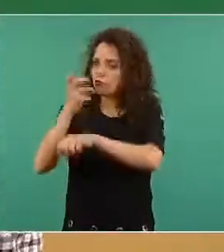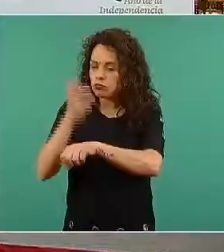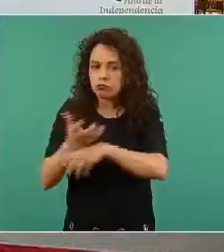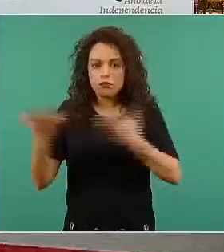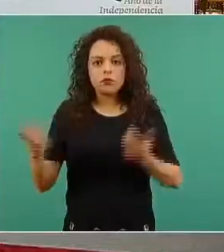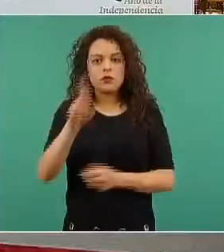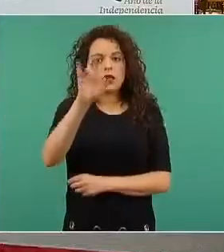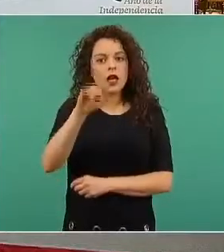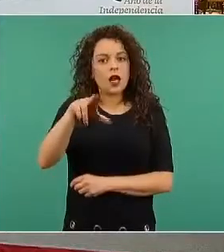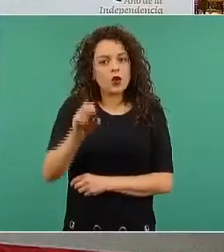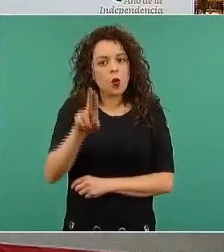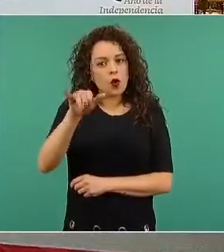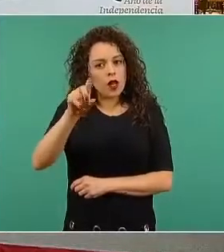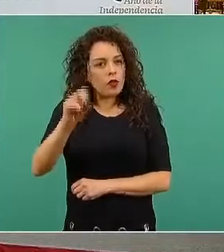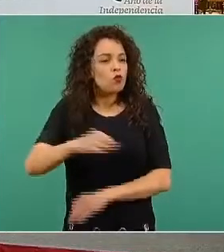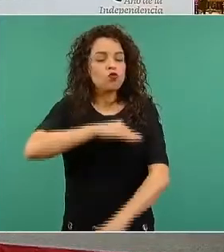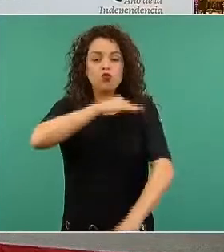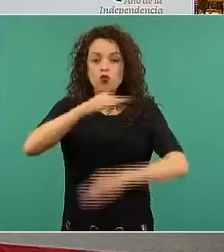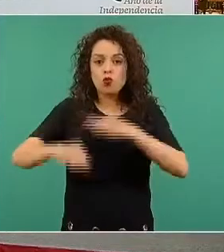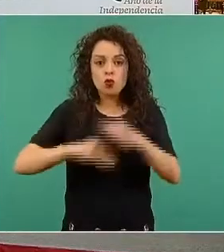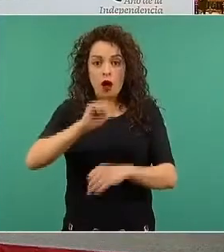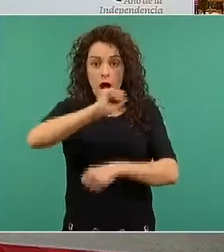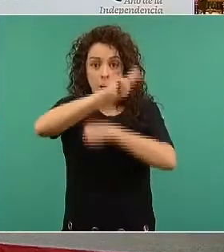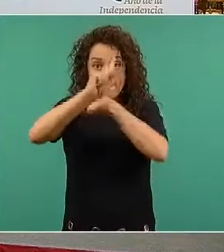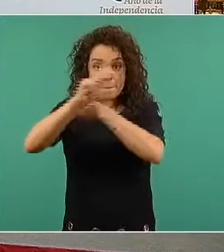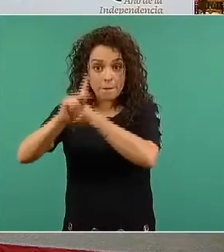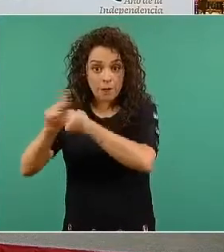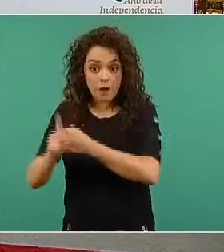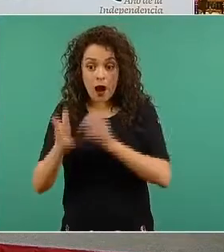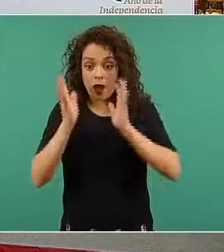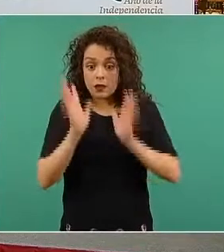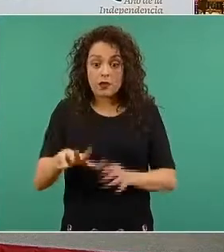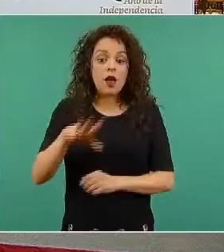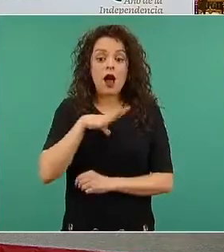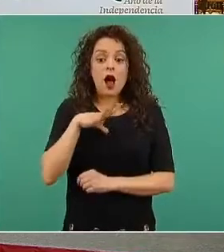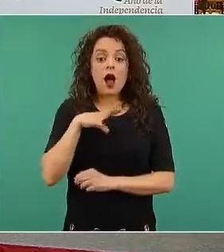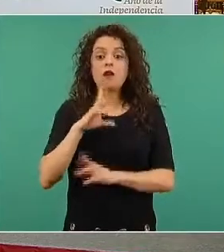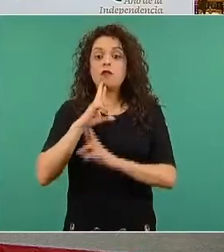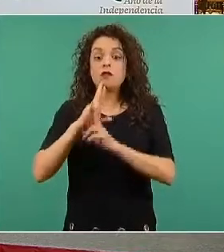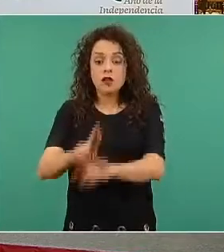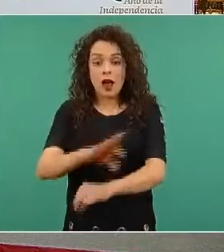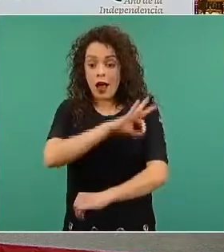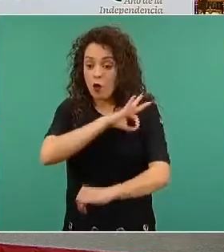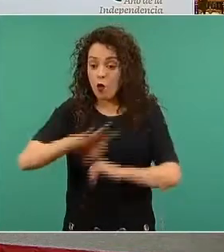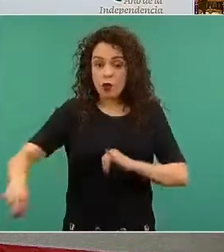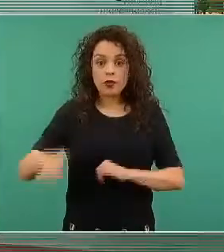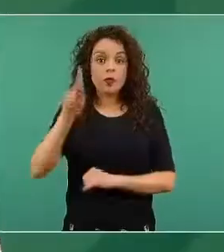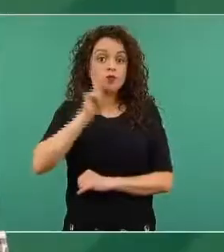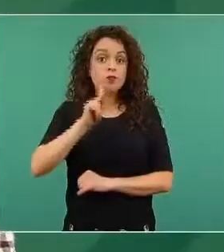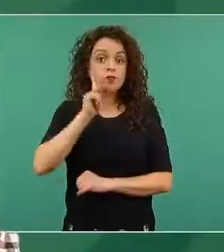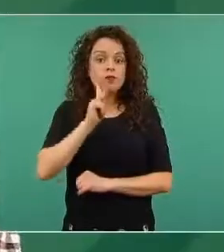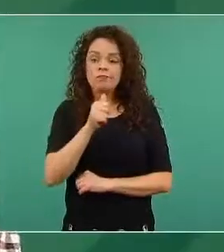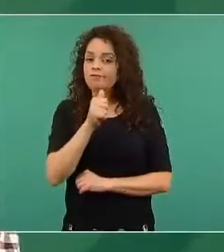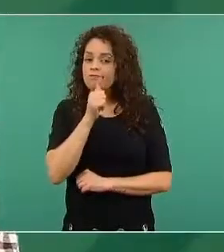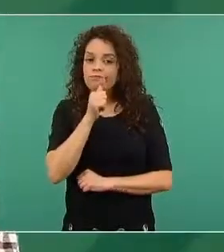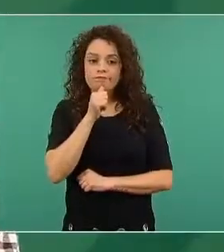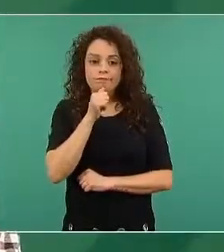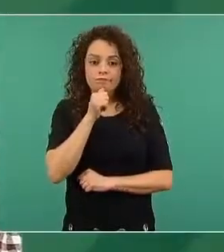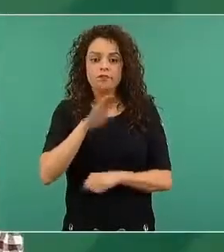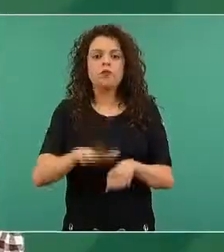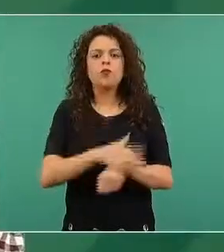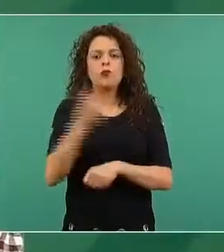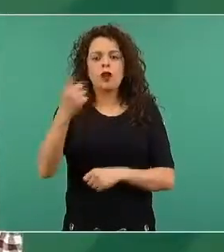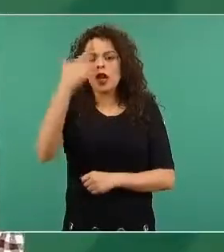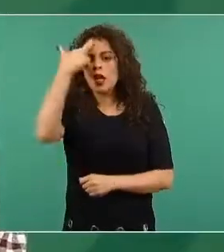Unido, todos los países, no se tienen disponibles los resultados finales de los ensayos clínicos. Por una sencilla